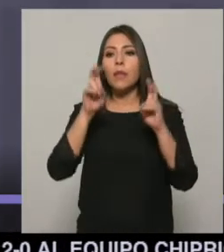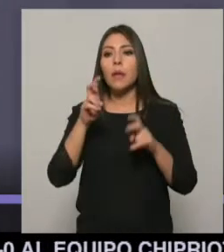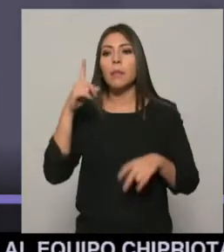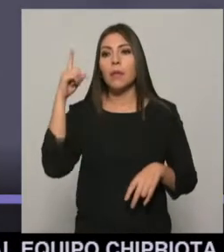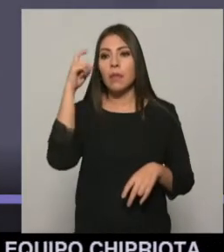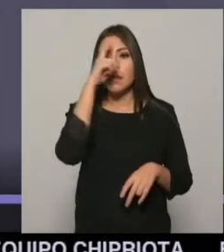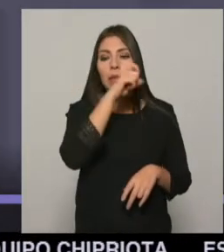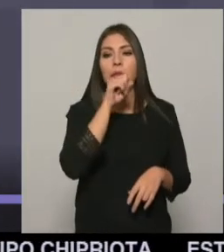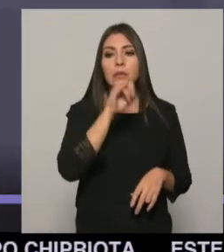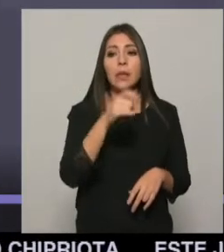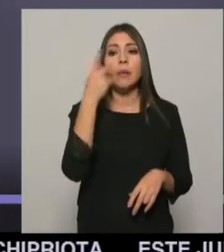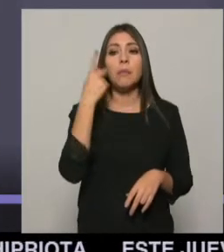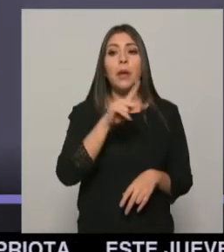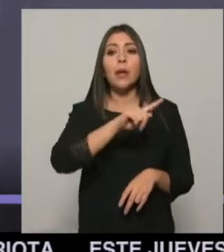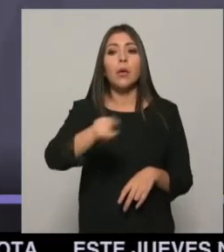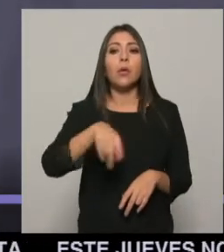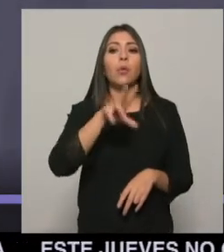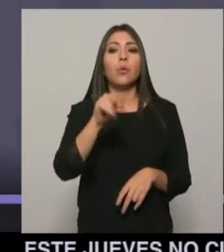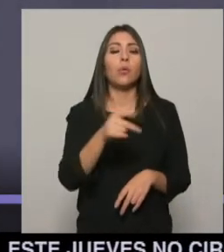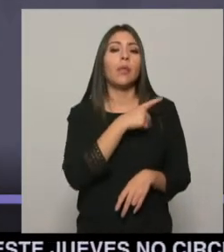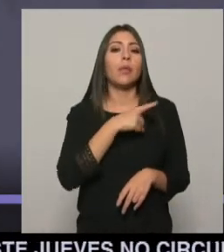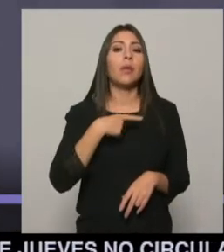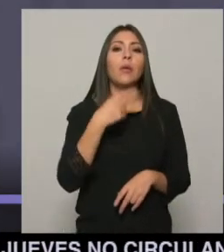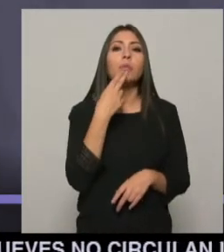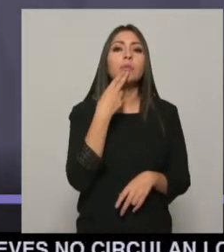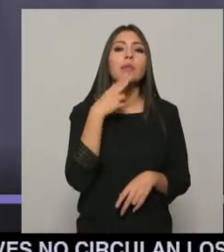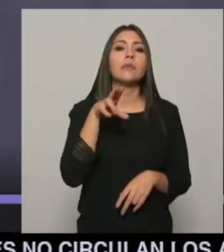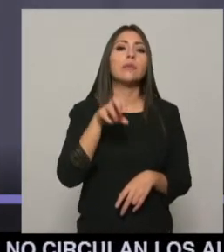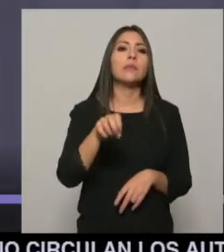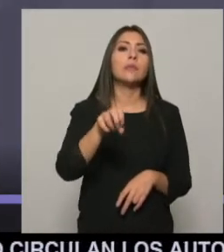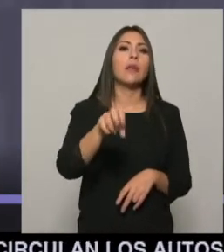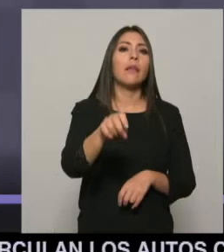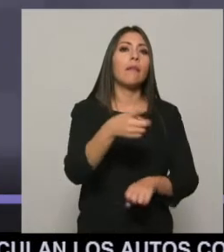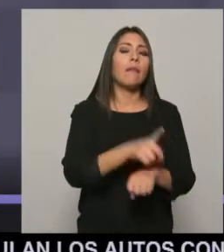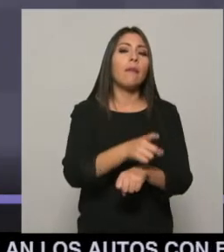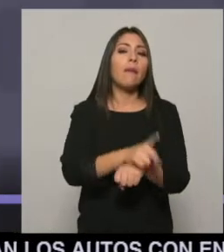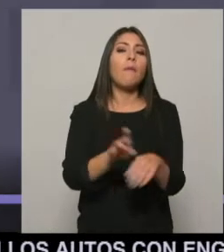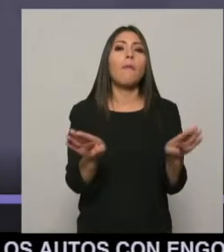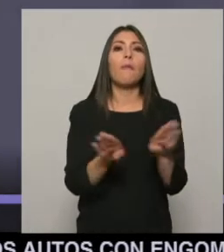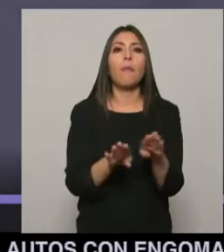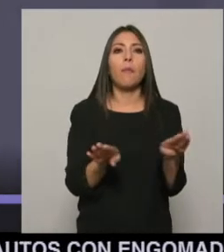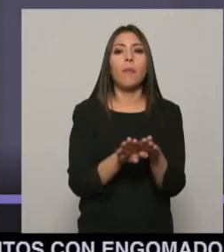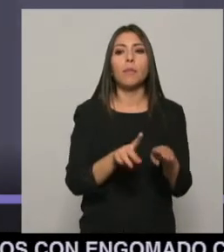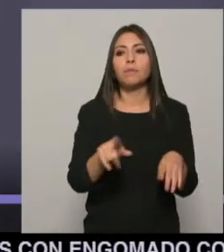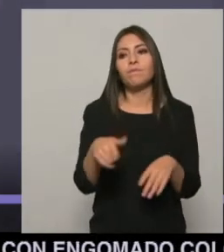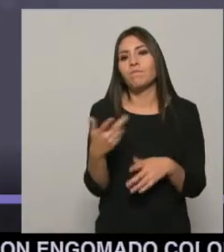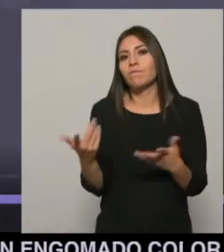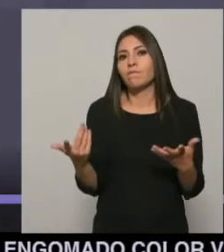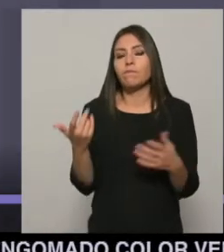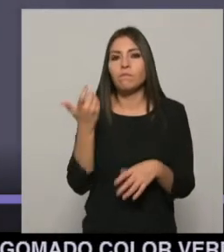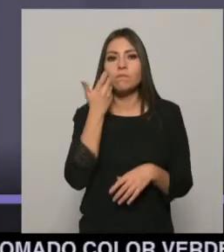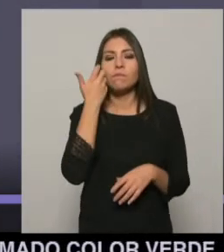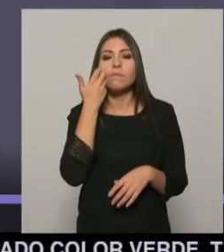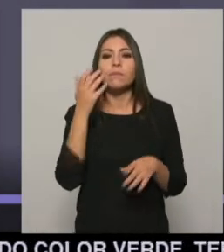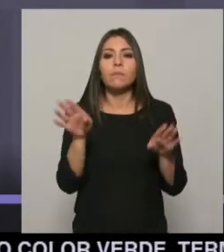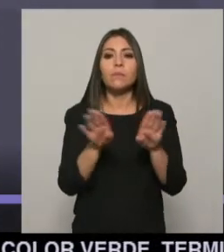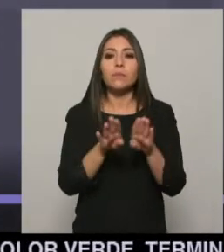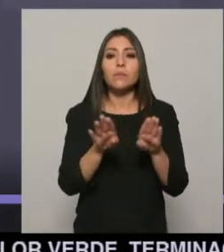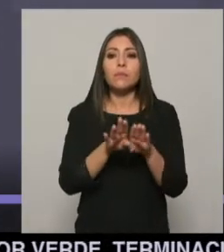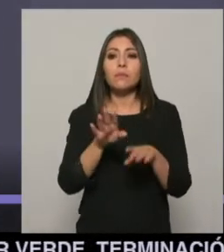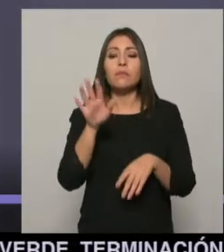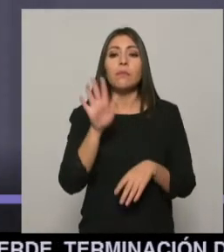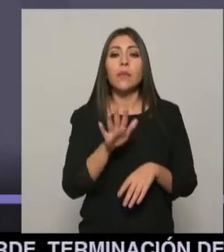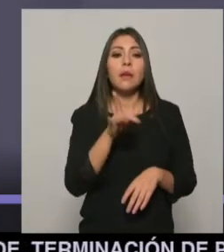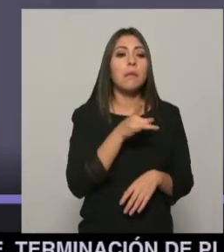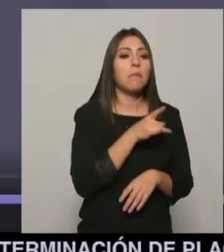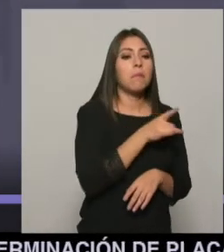crítico, no para utilizarlo de manera cotidiana como método, como mecanismo, prácticamente una aplanadora en